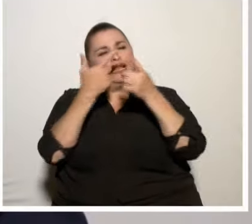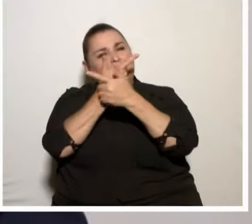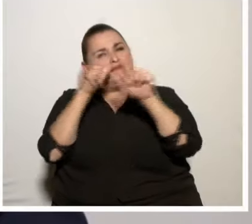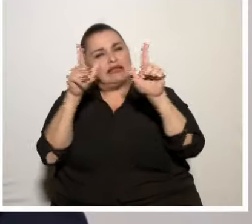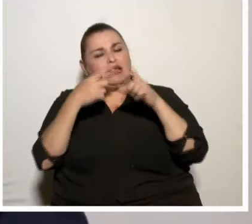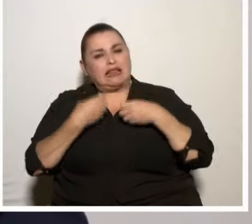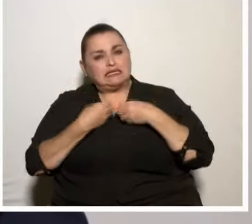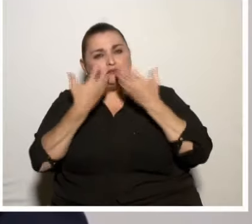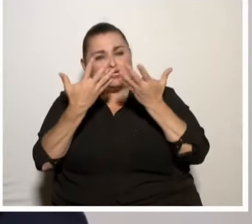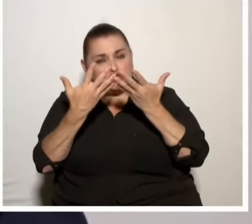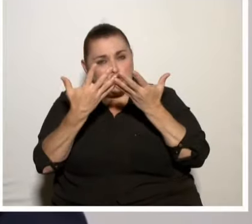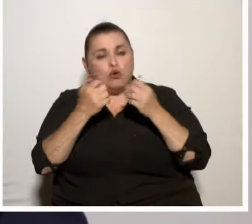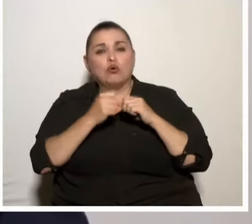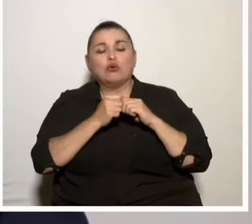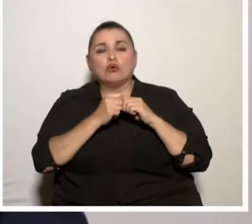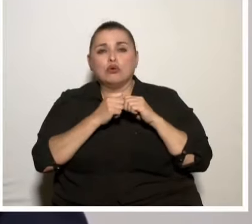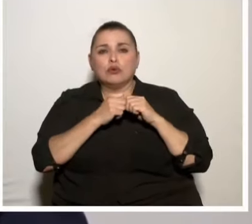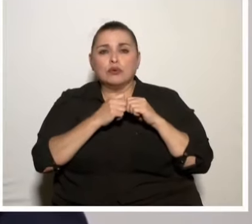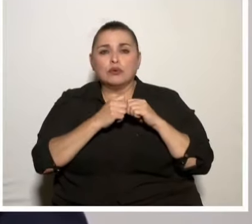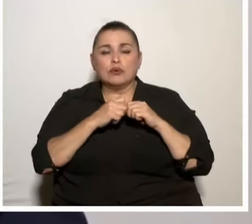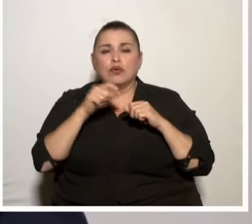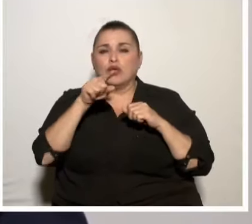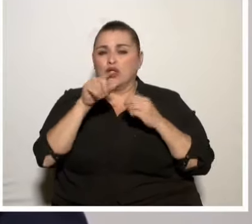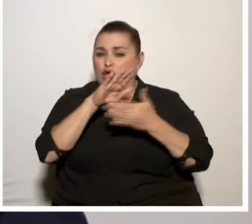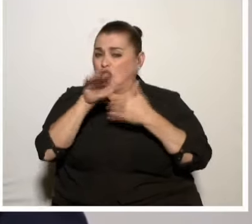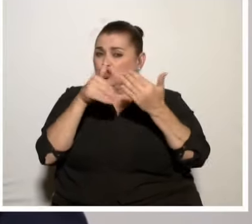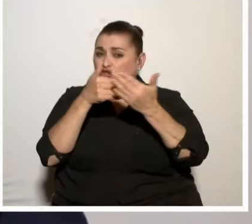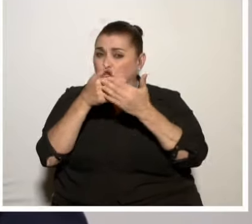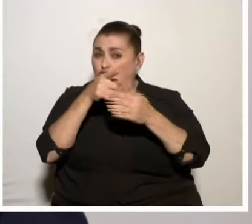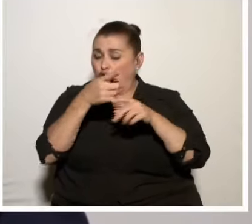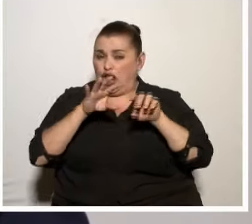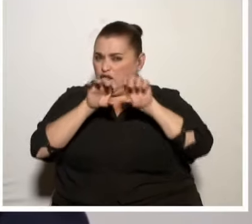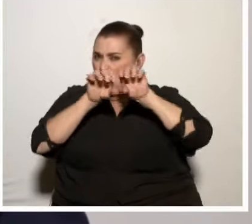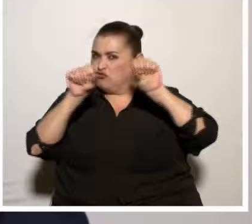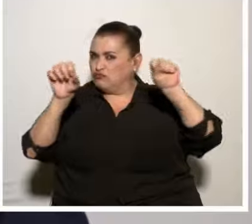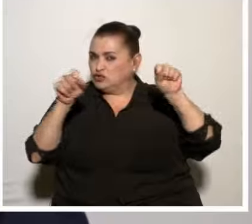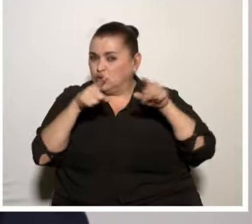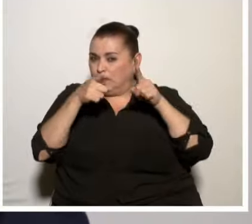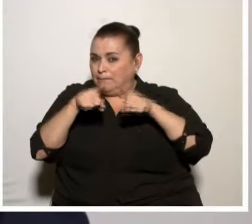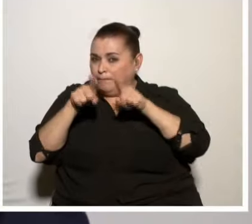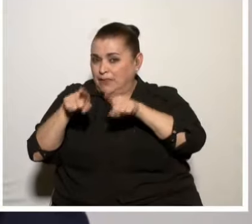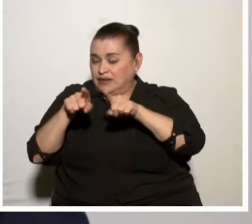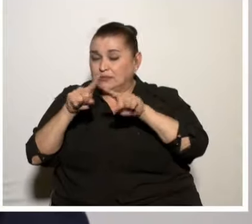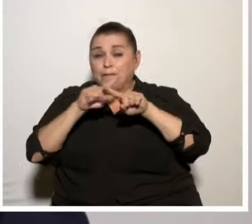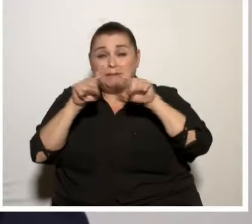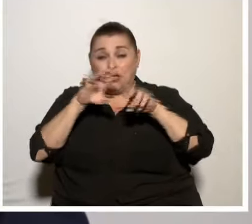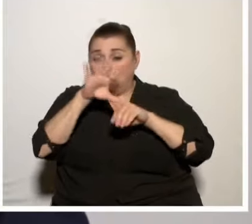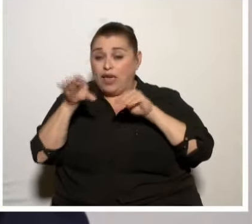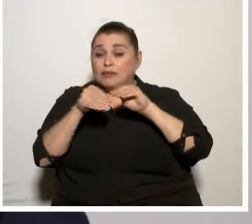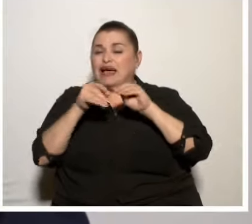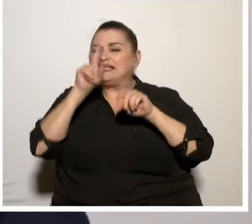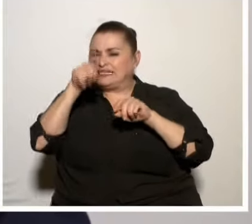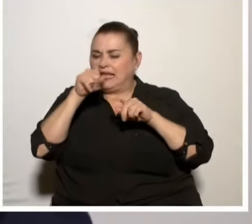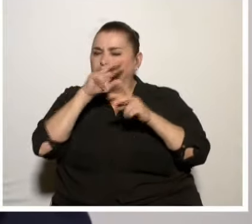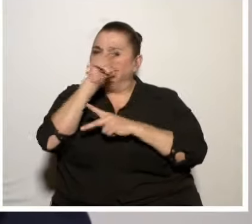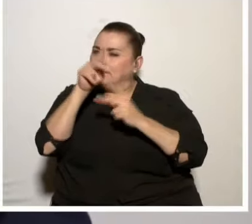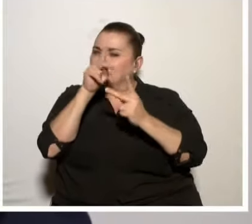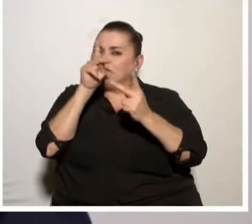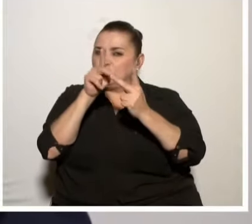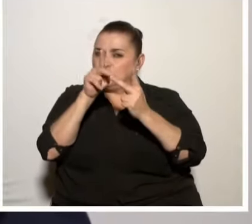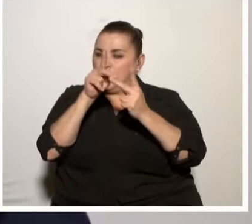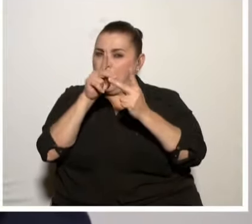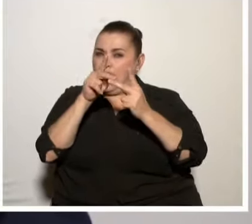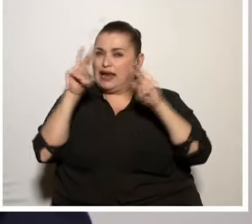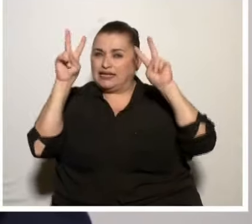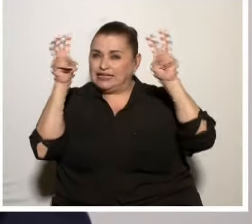expresión, secretistas, ocultas. Eso es caldo de cultivo para la corrupción. Pero además hay que perfeccionar el